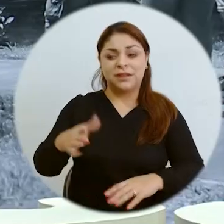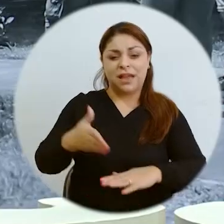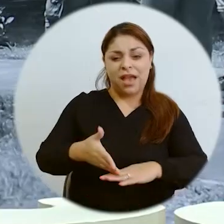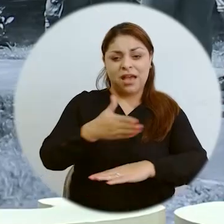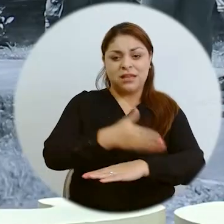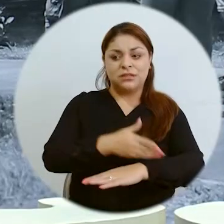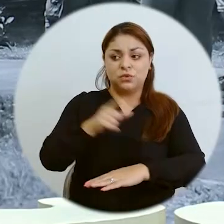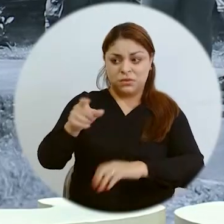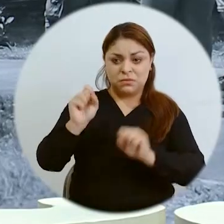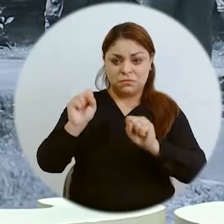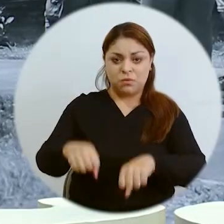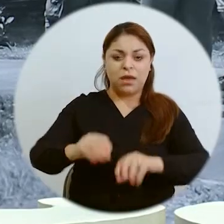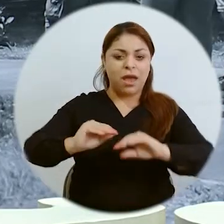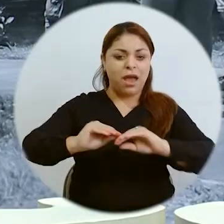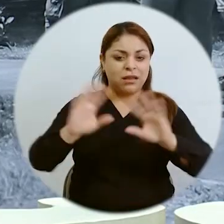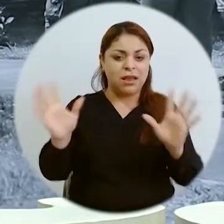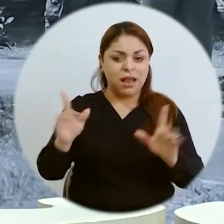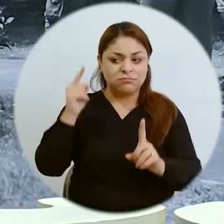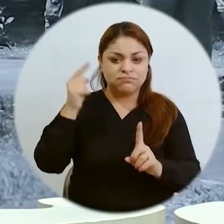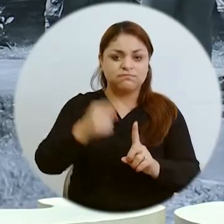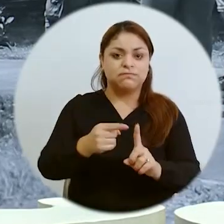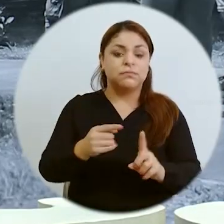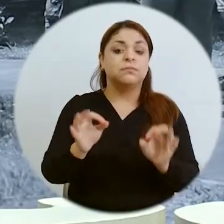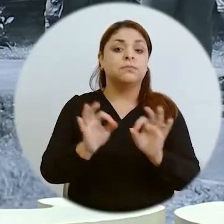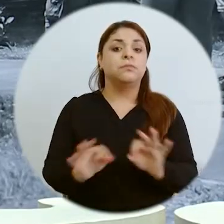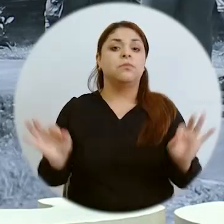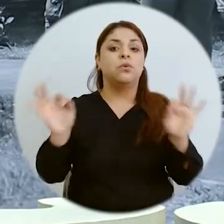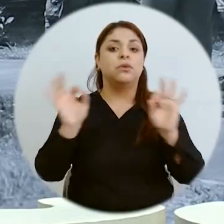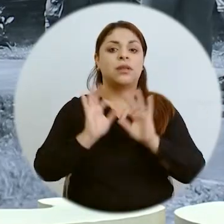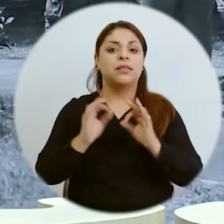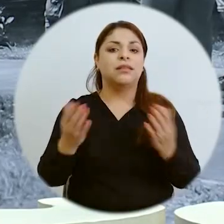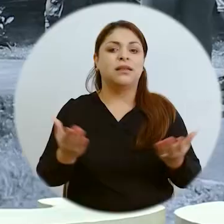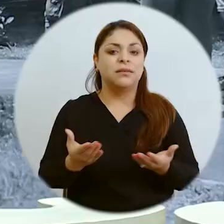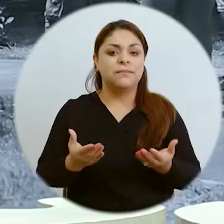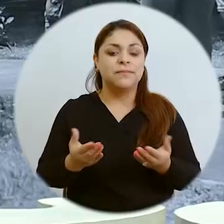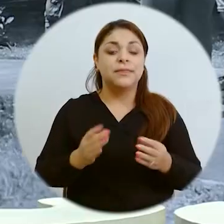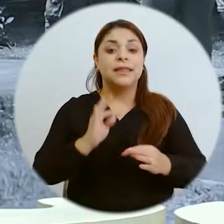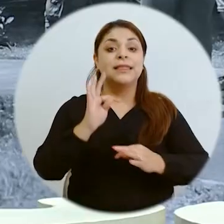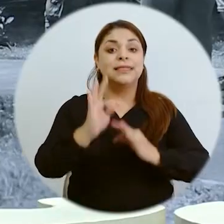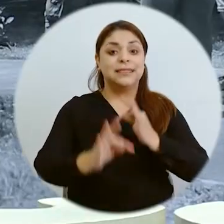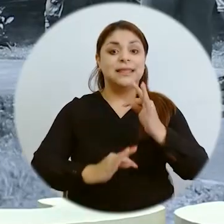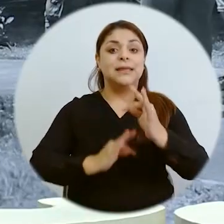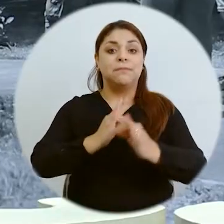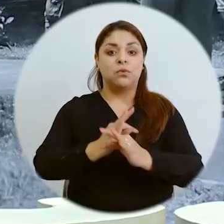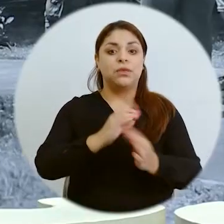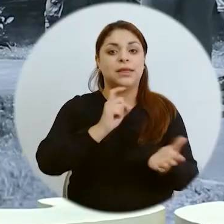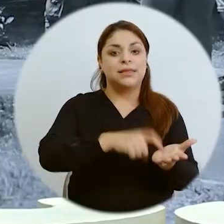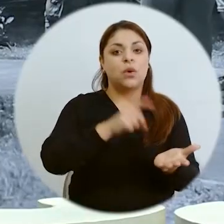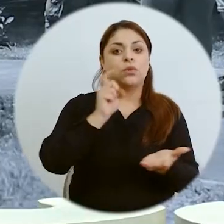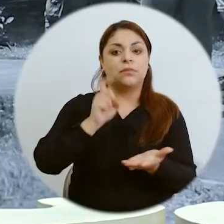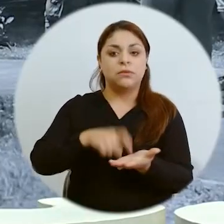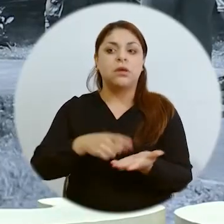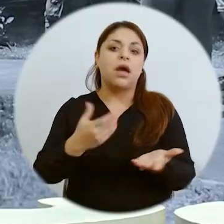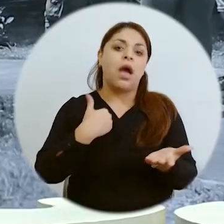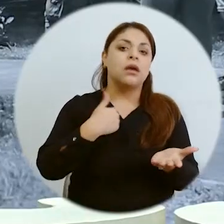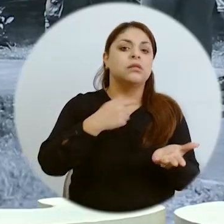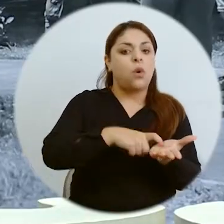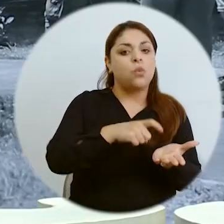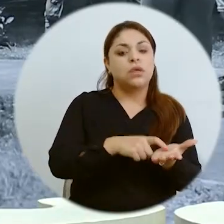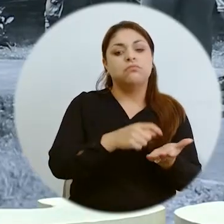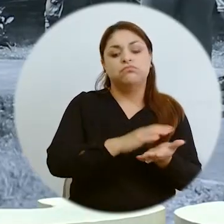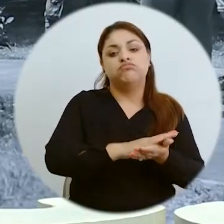No quisiera avanzar en el programa sin antes aclarar un poco este punto, porque es importante. En el tema de los tipos de endeudamiento,